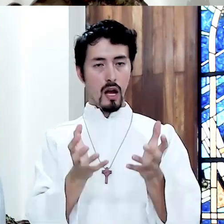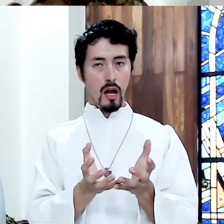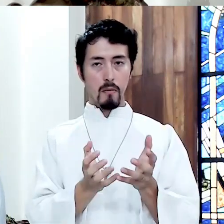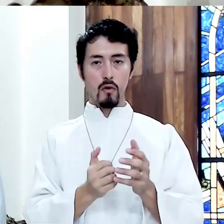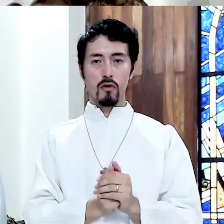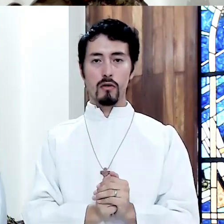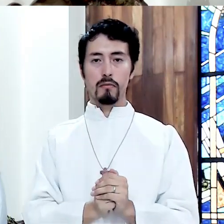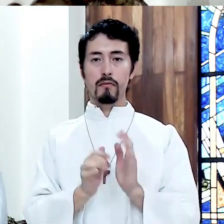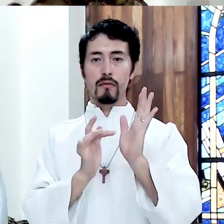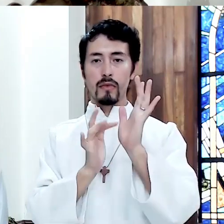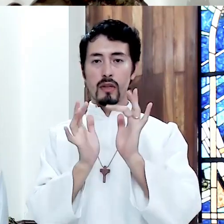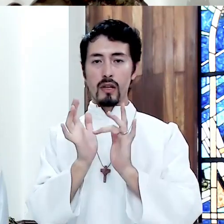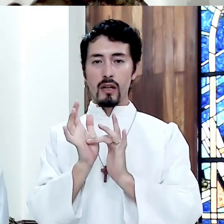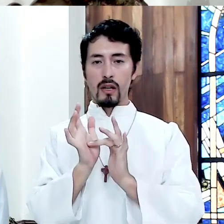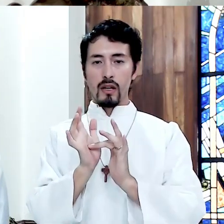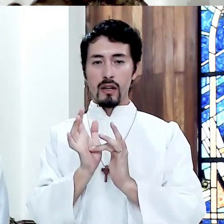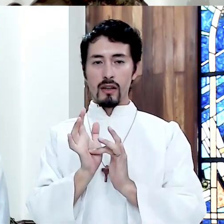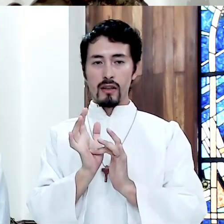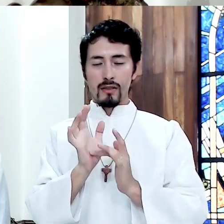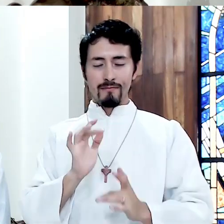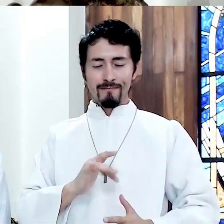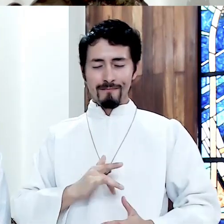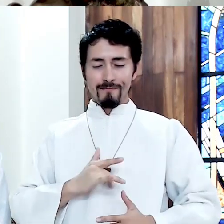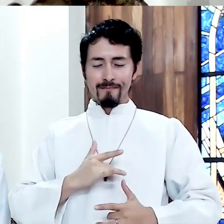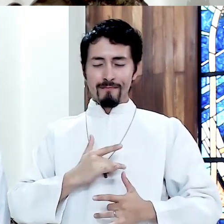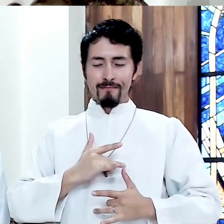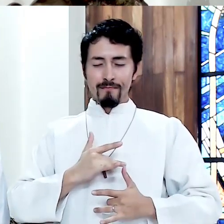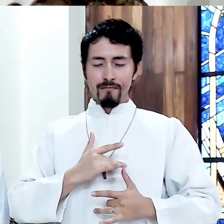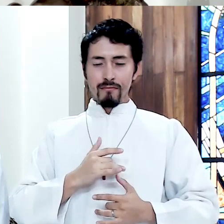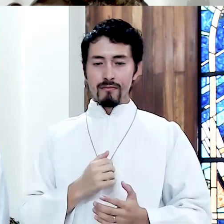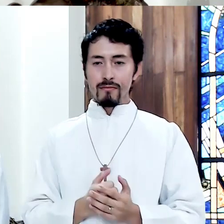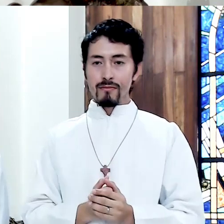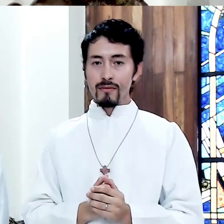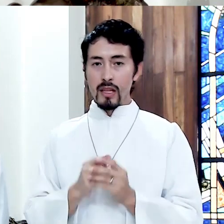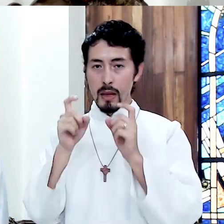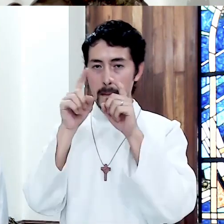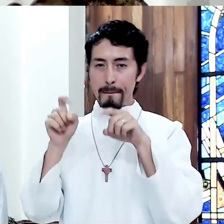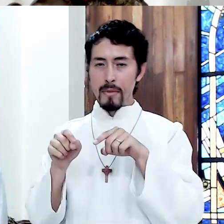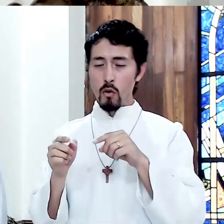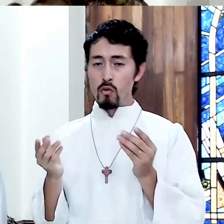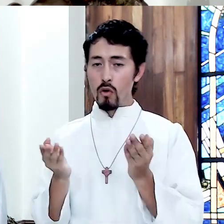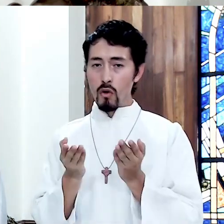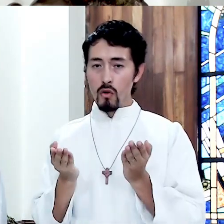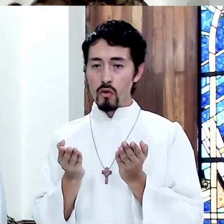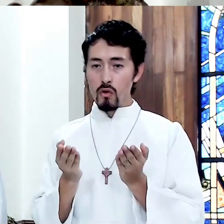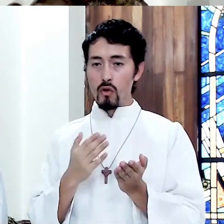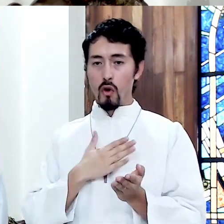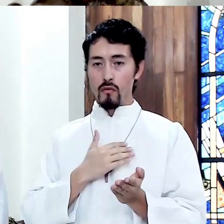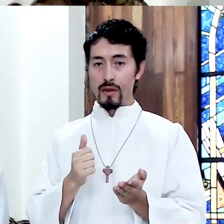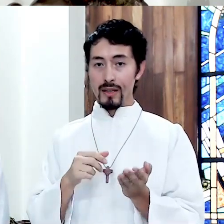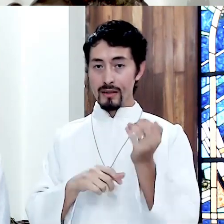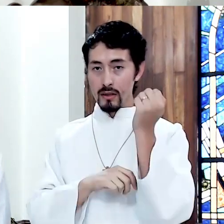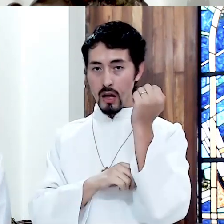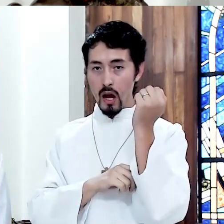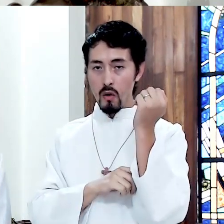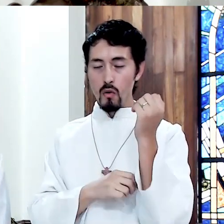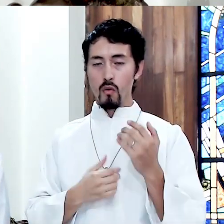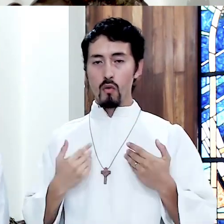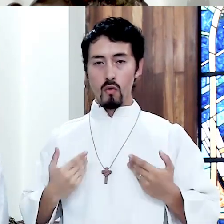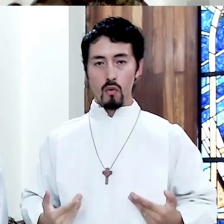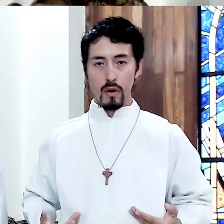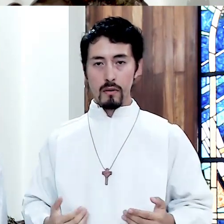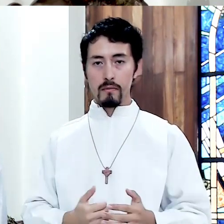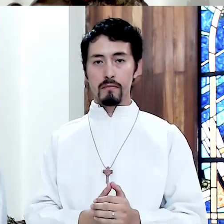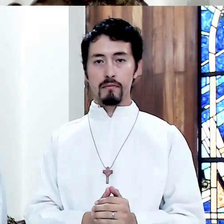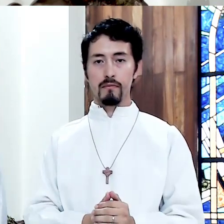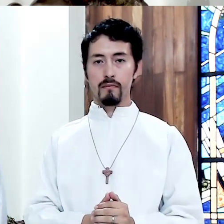Jesús se conmovió hasta lo más hondo y preguntó, ¿dónde lo han puesto? Le contestaron, ven, Señor,